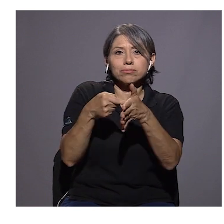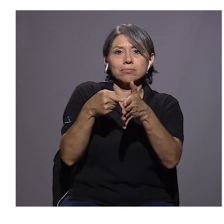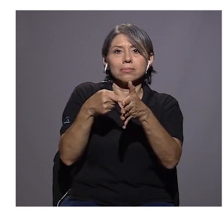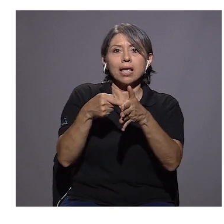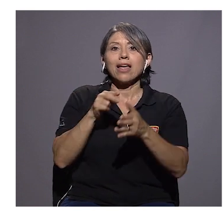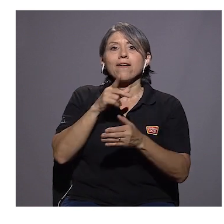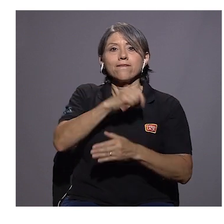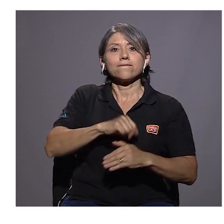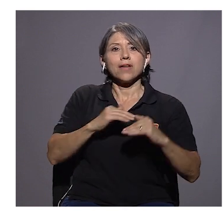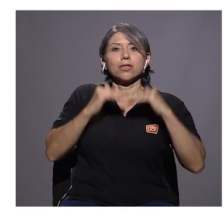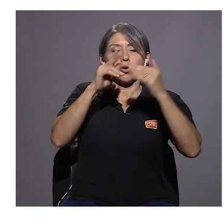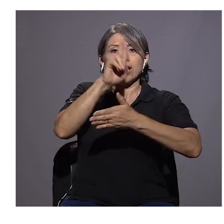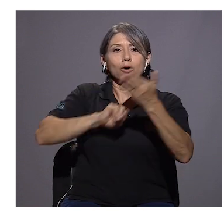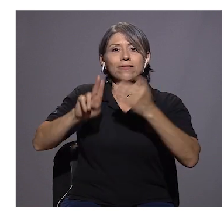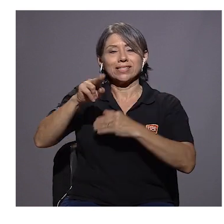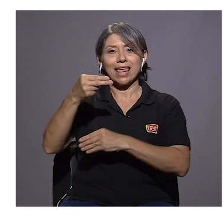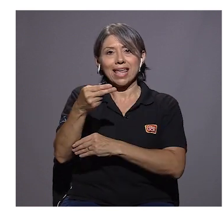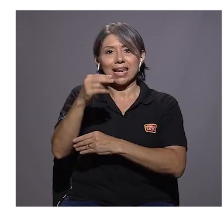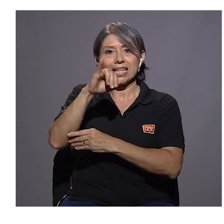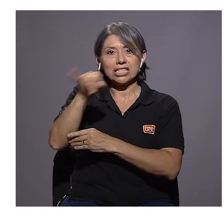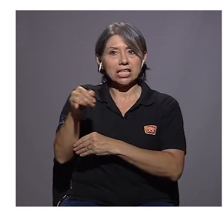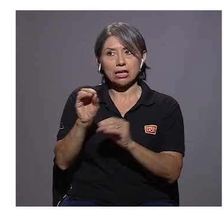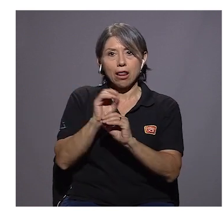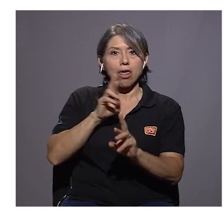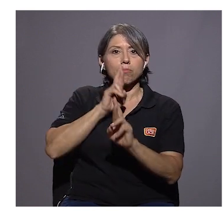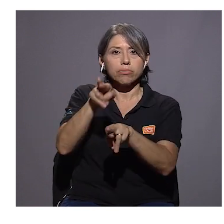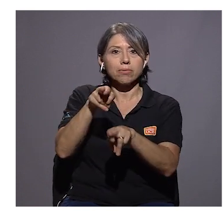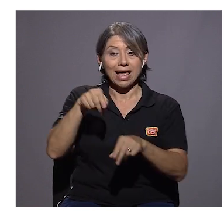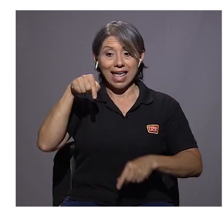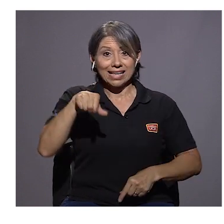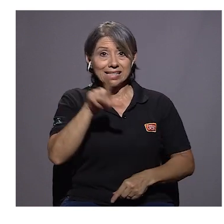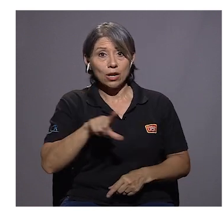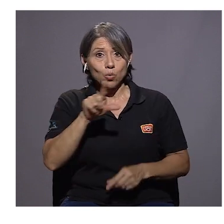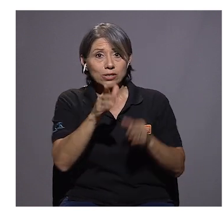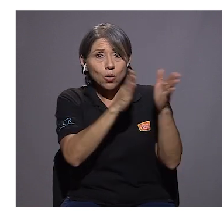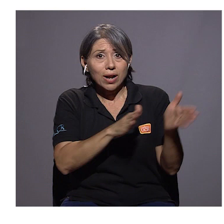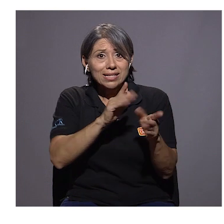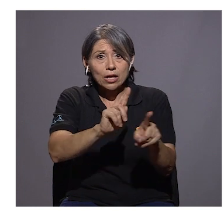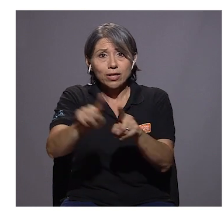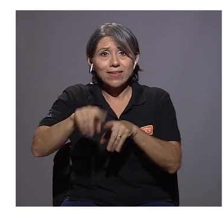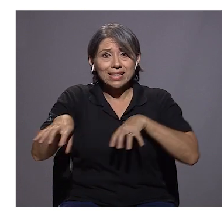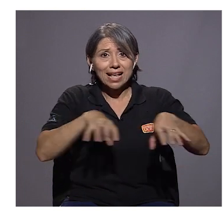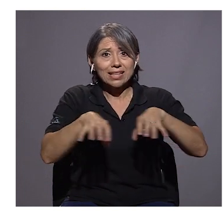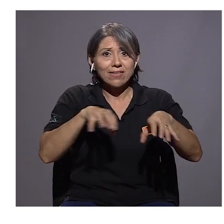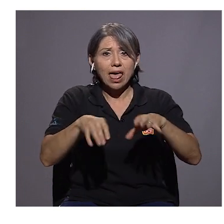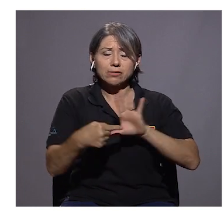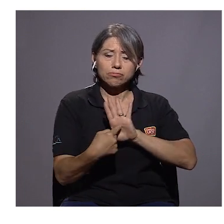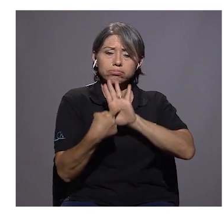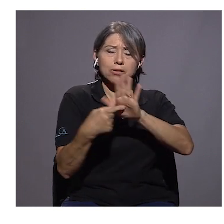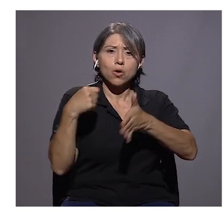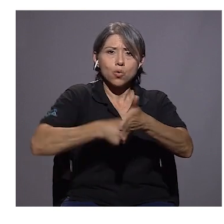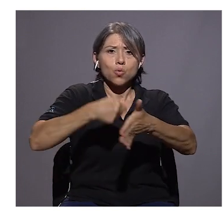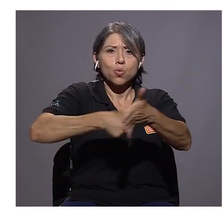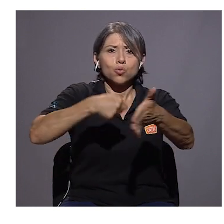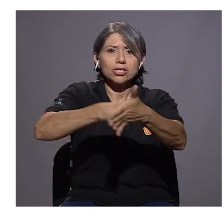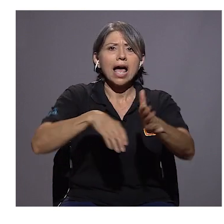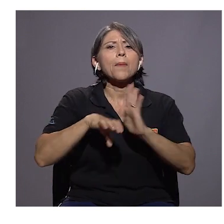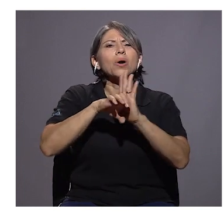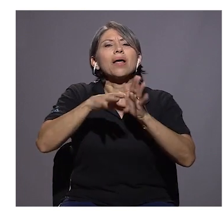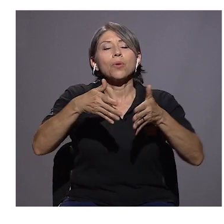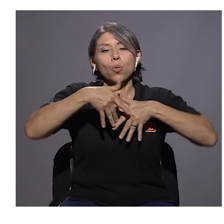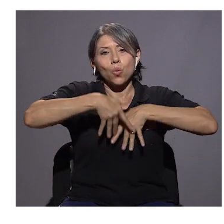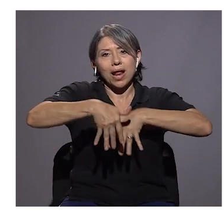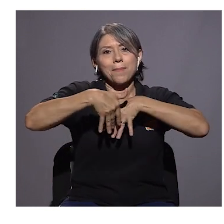por parte del rector de la Universidad, Henning Jensen. Este lunes organizaron varias actividades en manifestación de su lucha, entre las